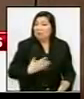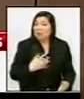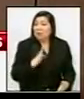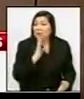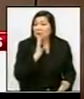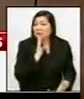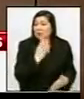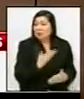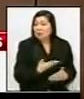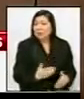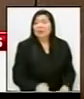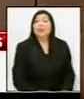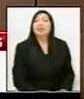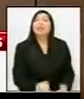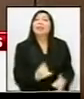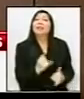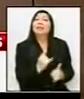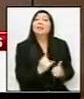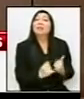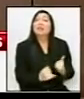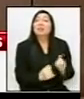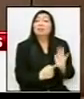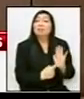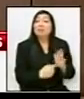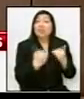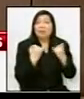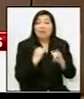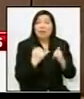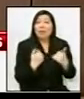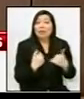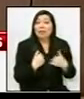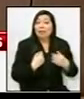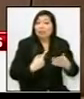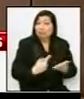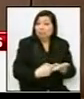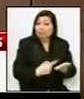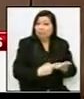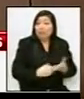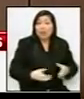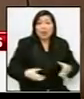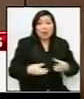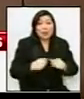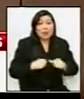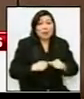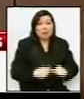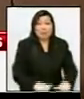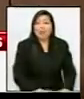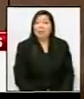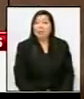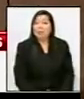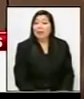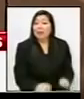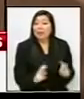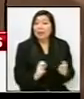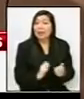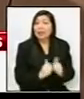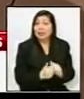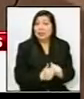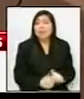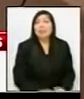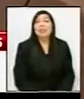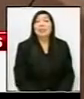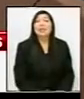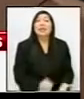sustentar y al final poder presentar este informe que tiene que ser debatido en la comisión permanente. Respecto al tema de la remoción y